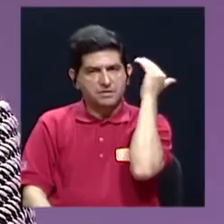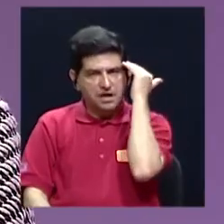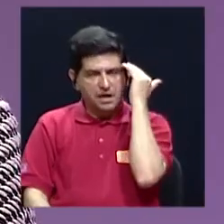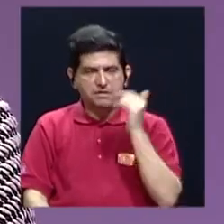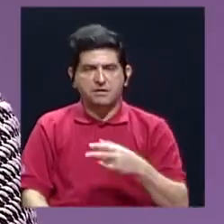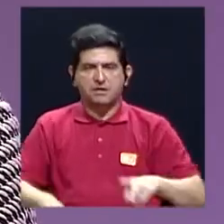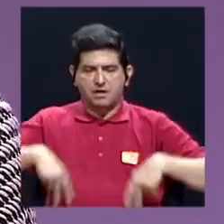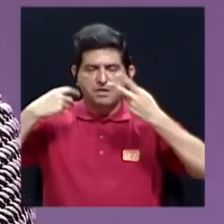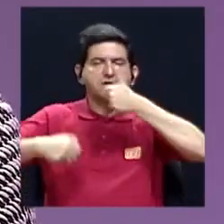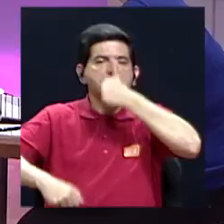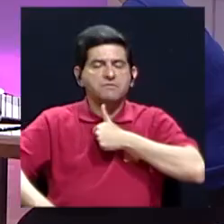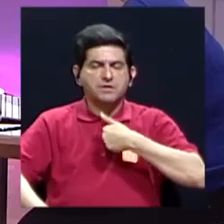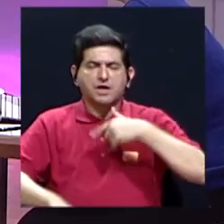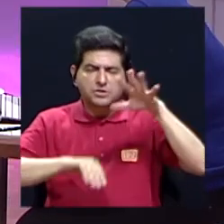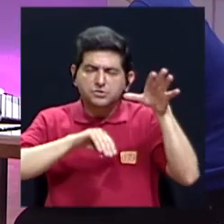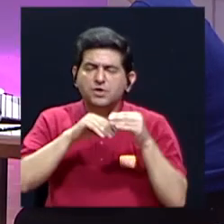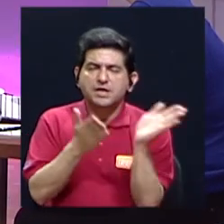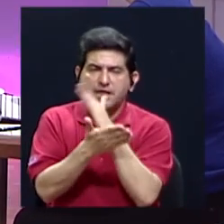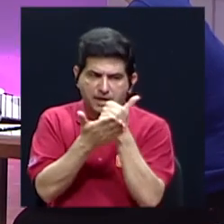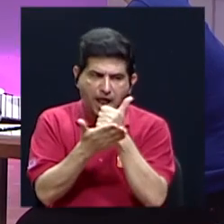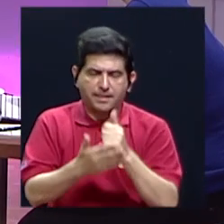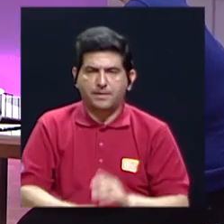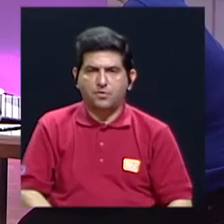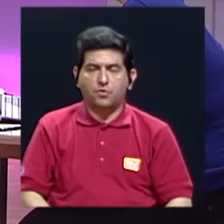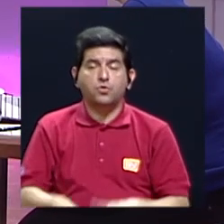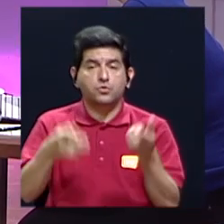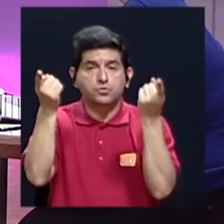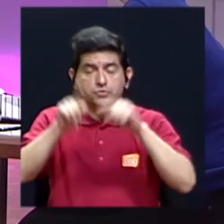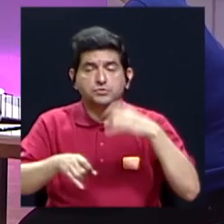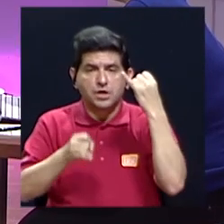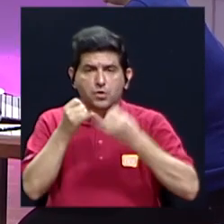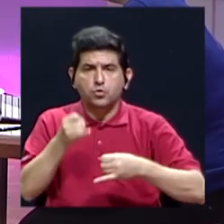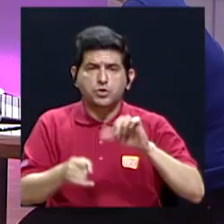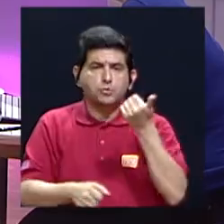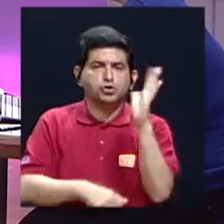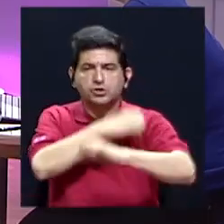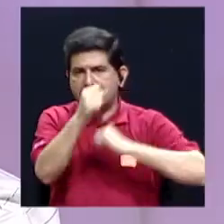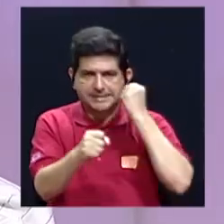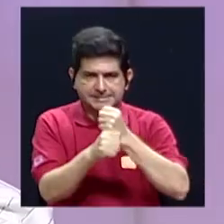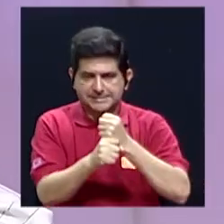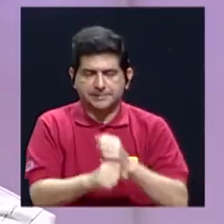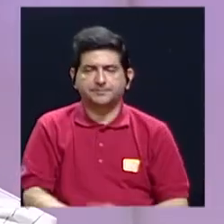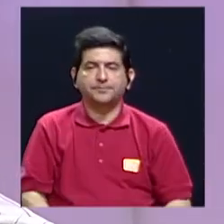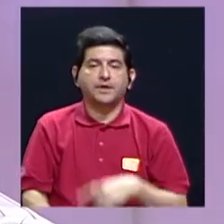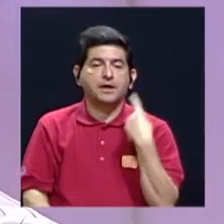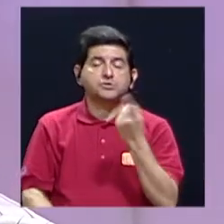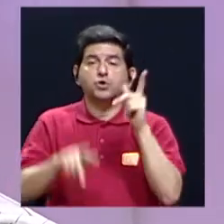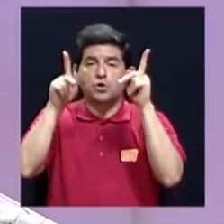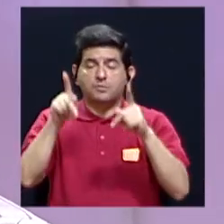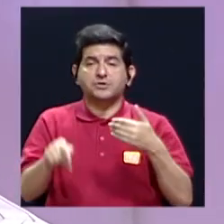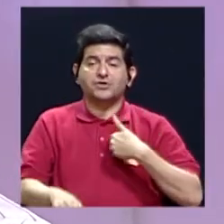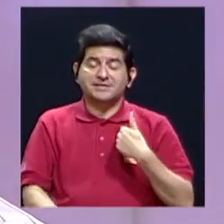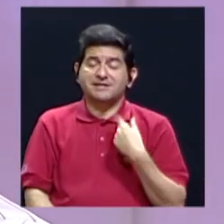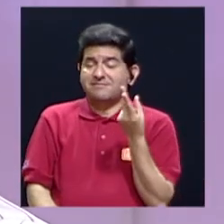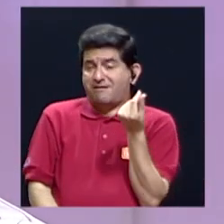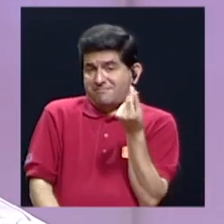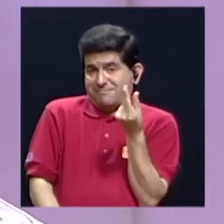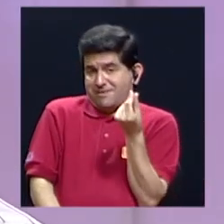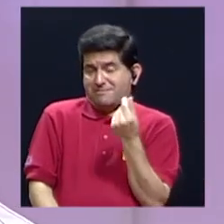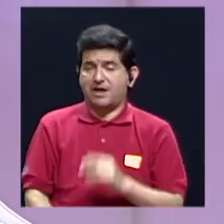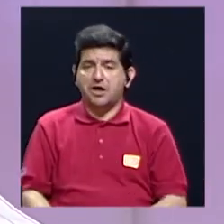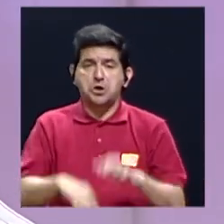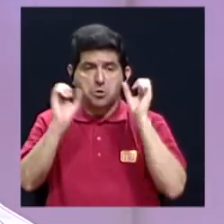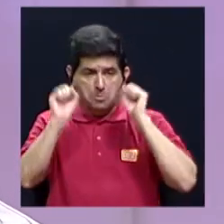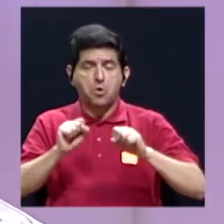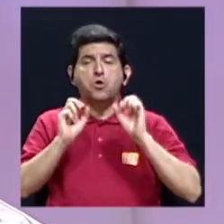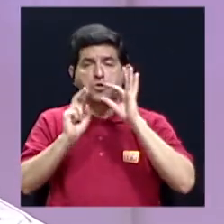y de la vida privada. Yo quería agregar ahí algo más también, que es lo que está ocurriendo en los últimos 15 años, y es de que solamente las personas con recursos económicos son los